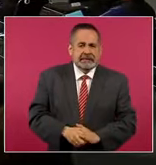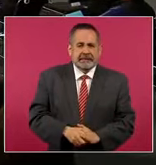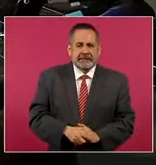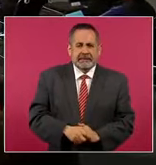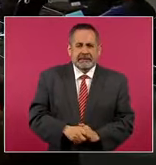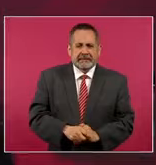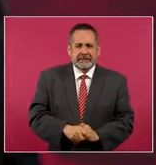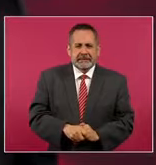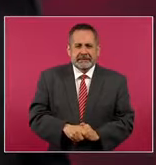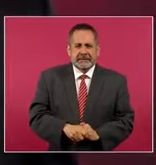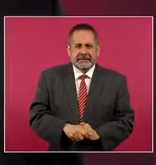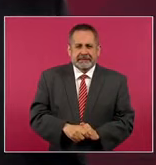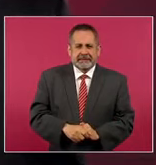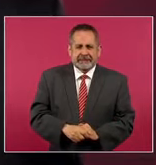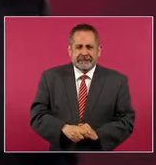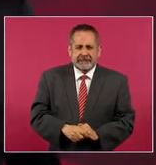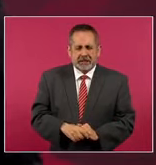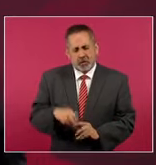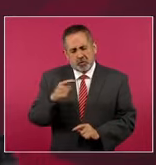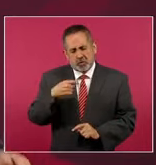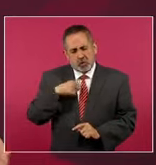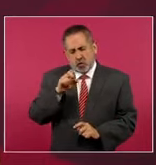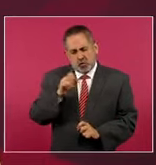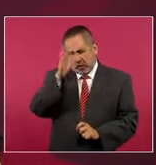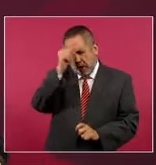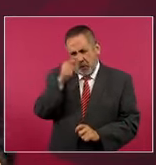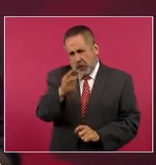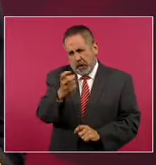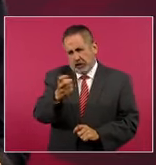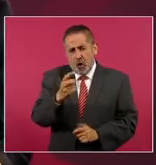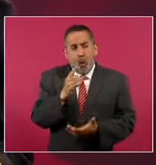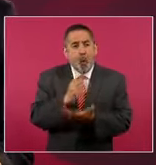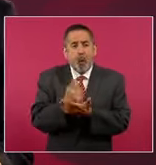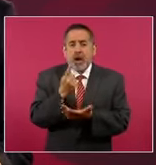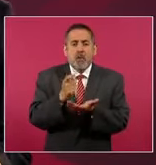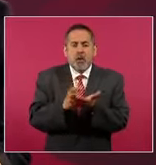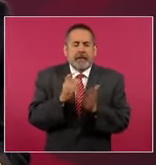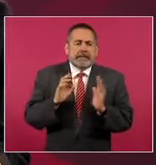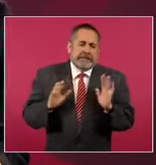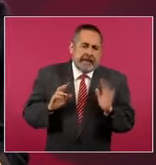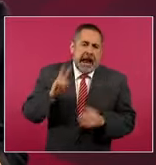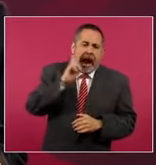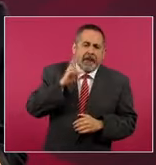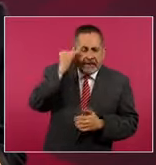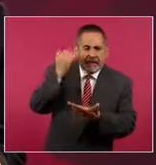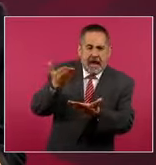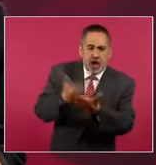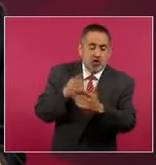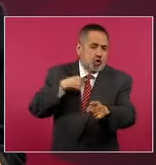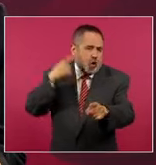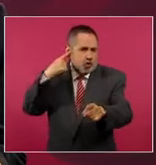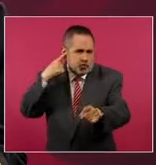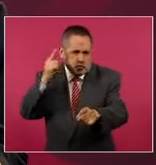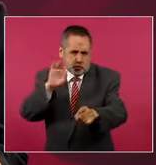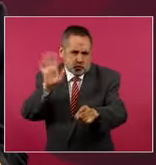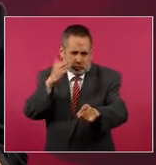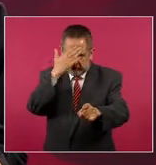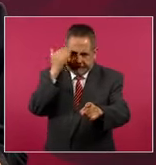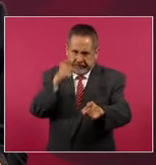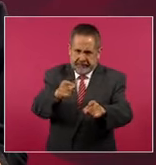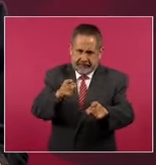No, estoy de acuerdo en eso. Habría que ver qué es lo que plantea. No lo había escuchado